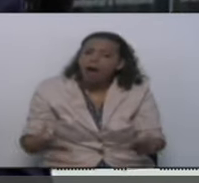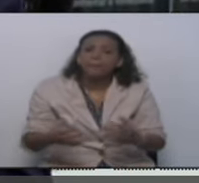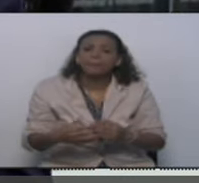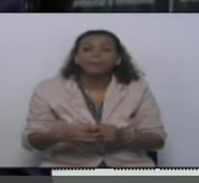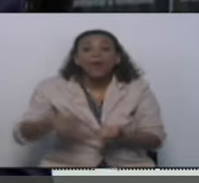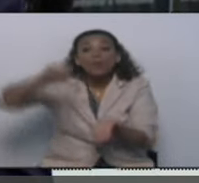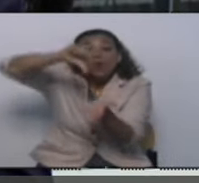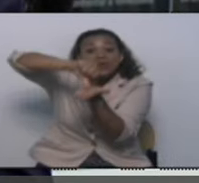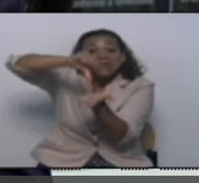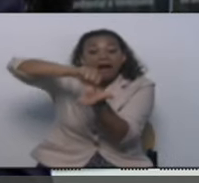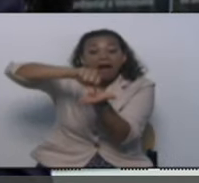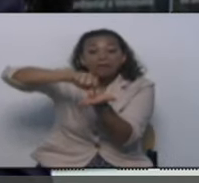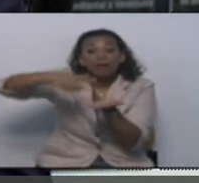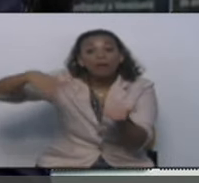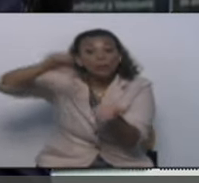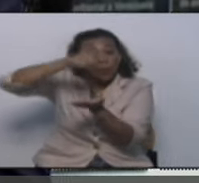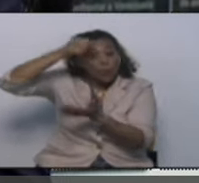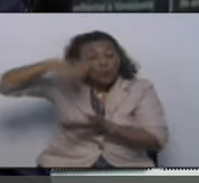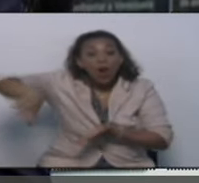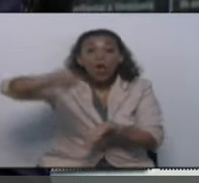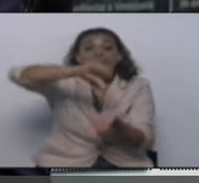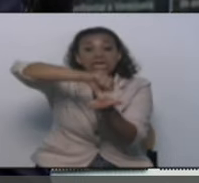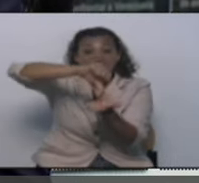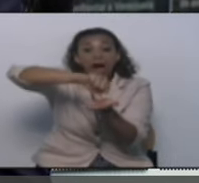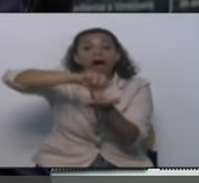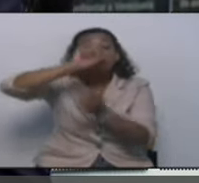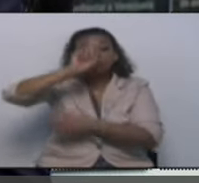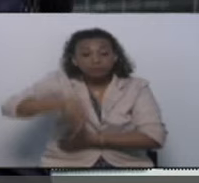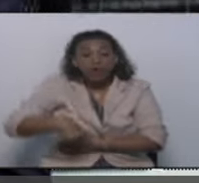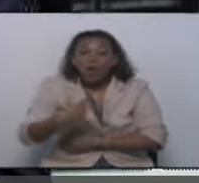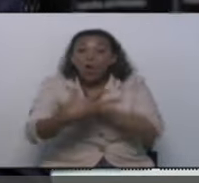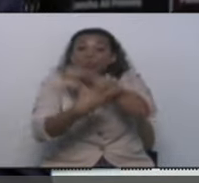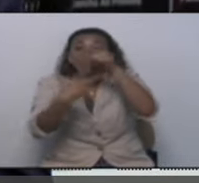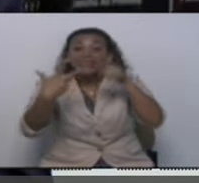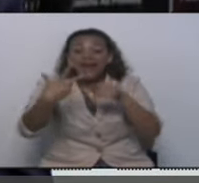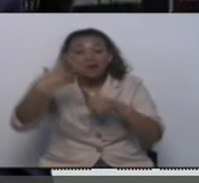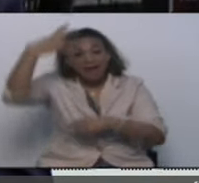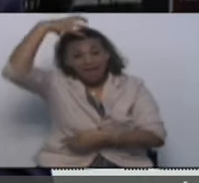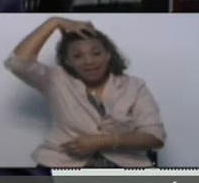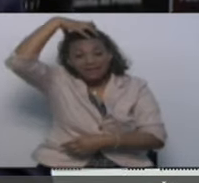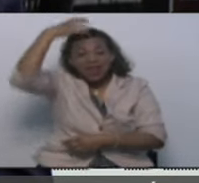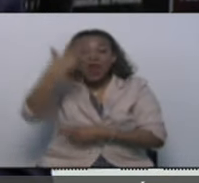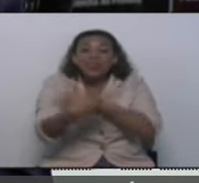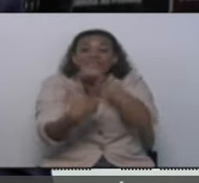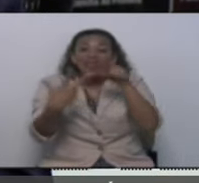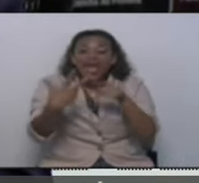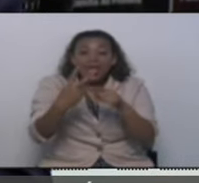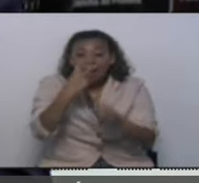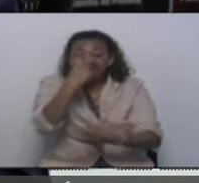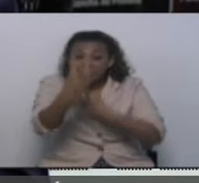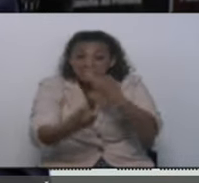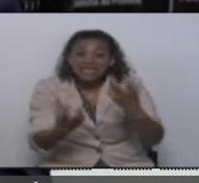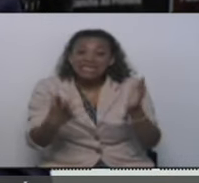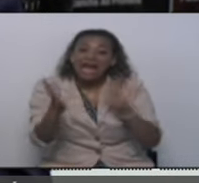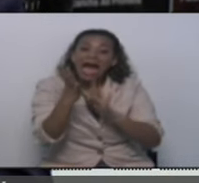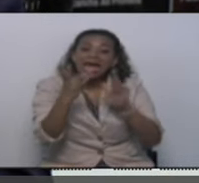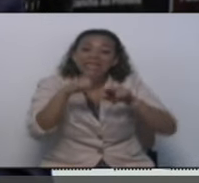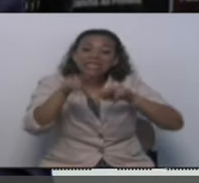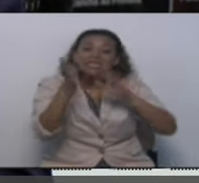persa. De allá vinieron los tres reyes magos a visitar al niño Dios.